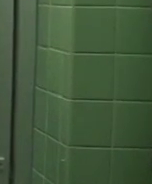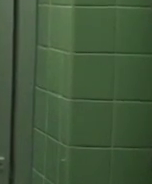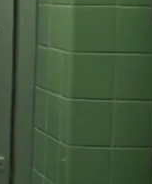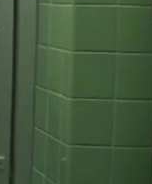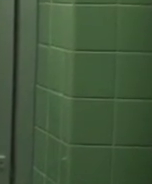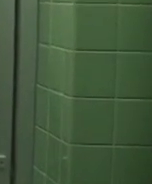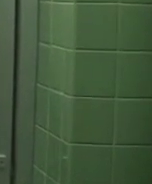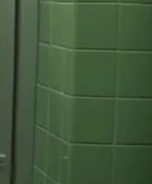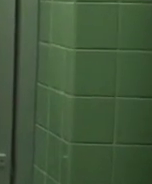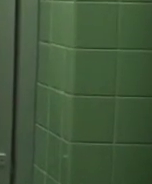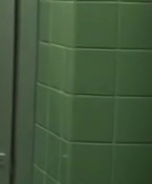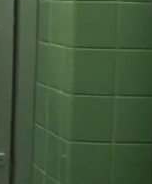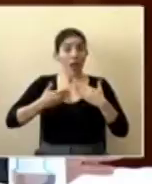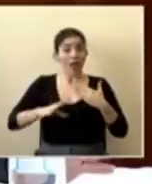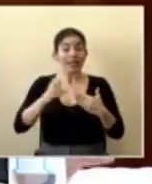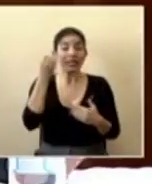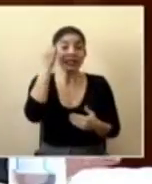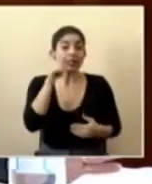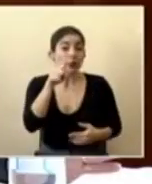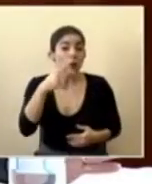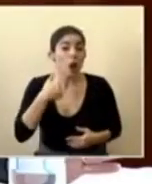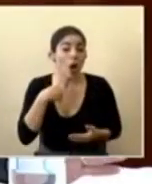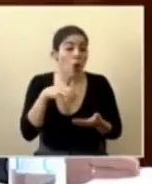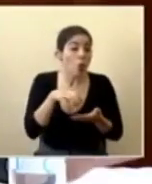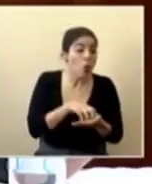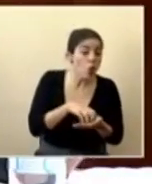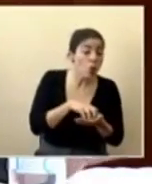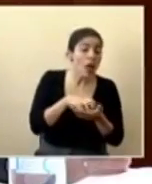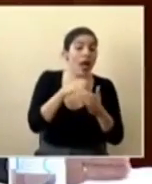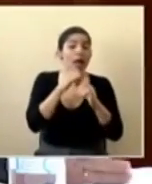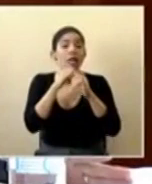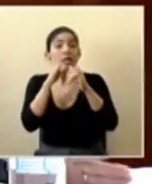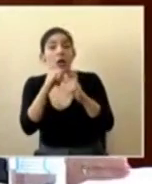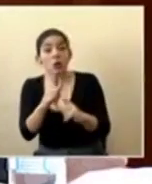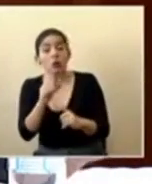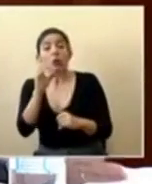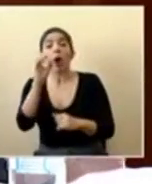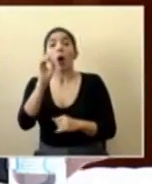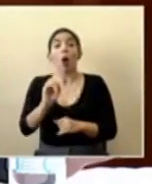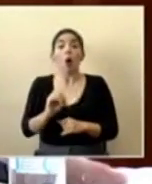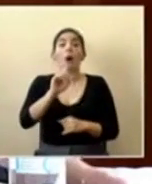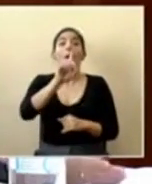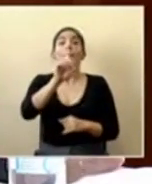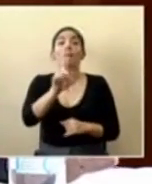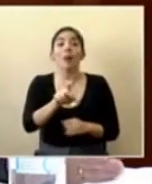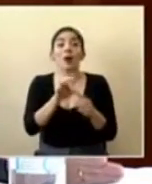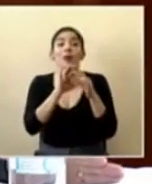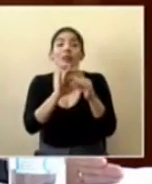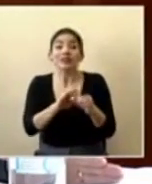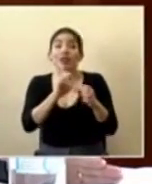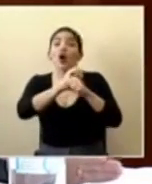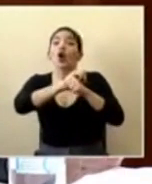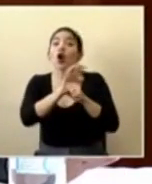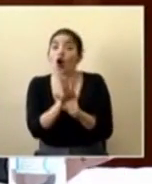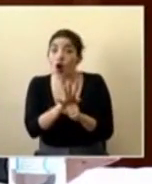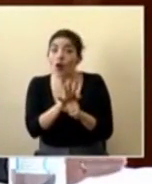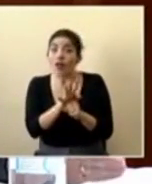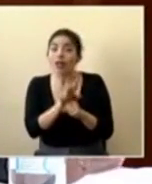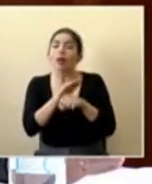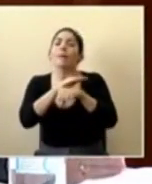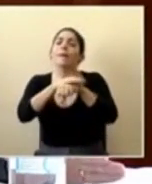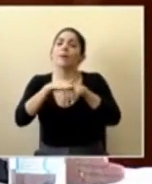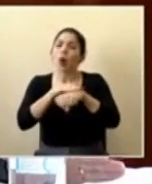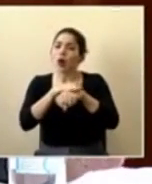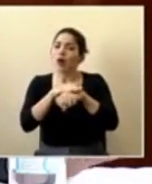Y de ahora en adelante, cualquier duda, denuncia o consulta relacionado con COVID-19, por